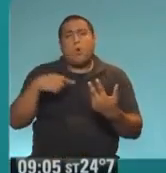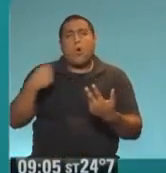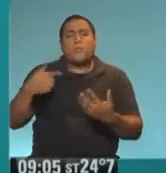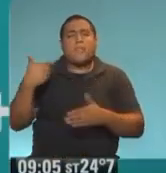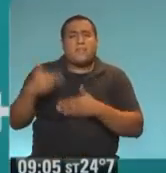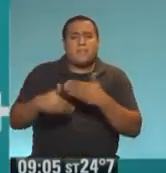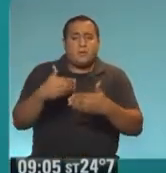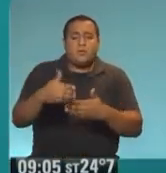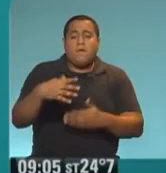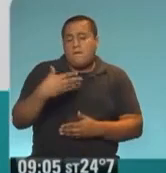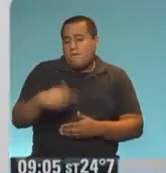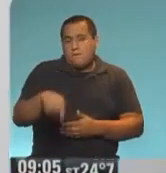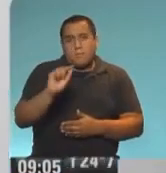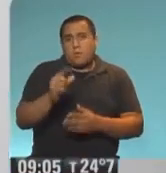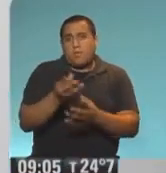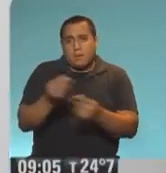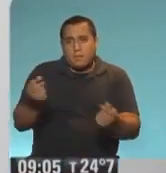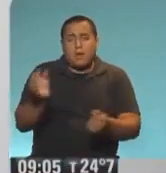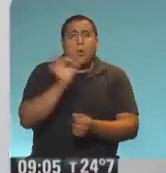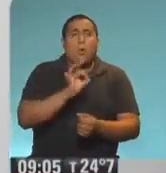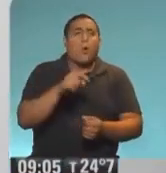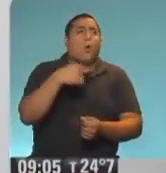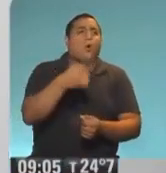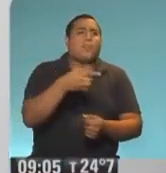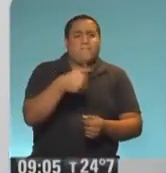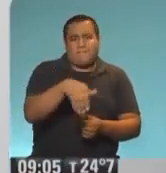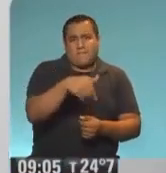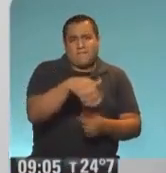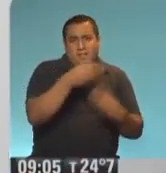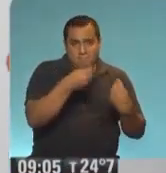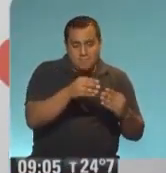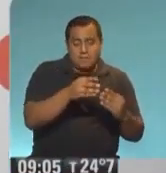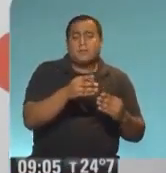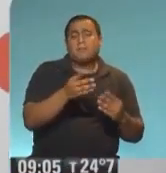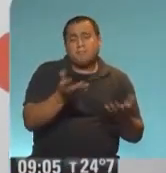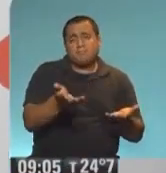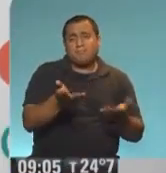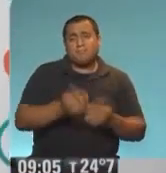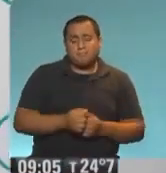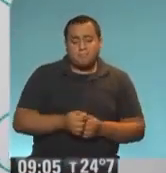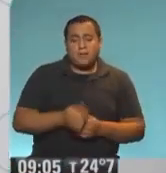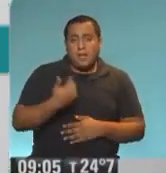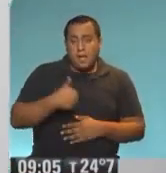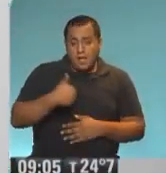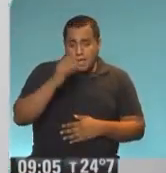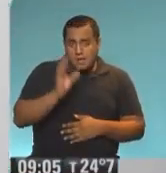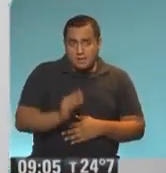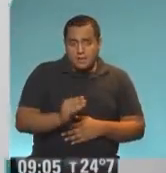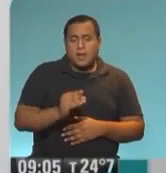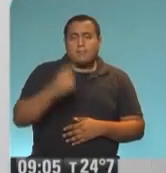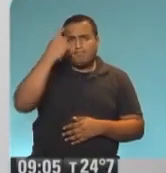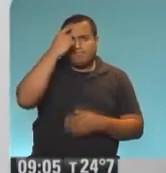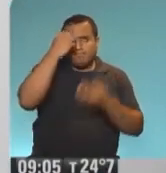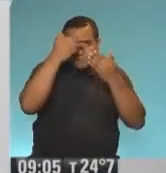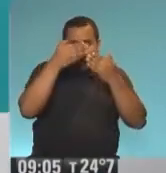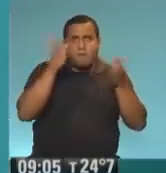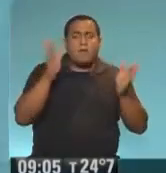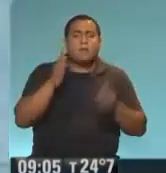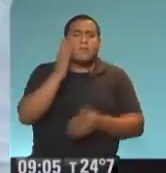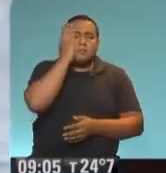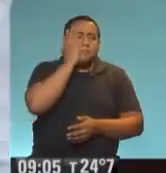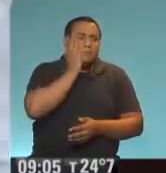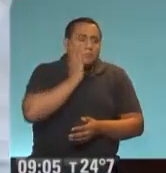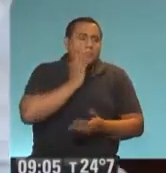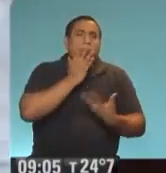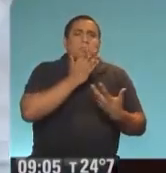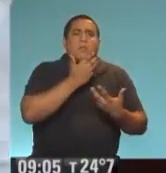borde de ser terminadas, otras que están recién empezando. Bueno, quiero decir que Argentina tuvo una actitud abierta, generosa, todos,